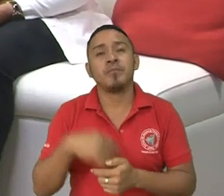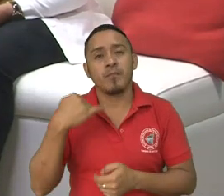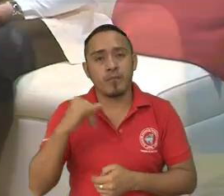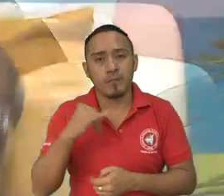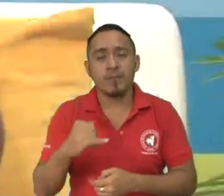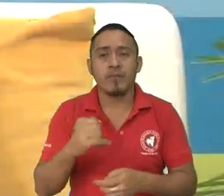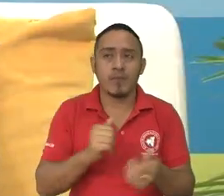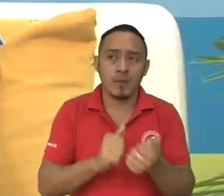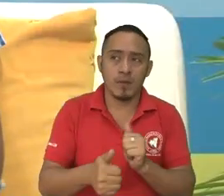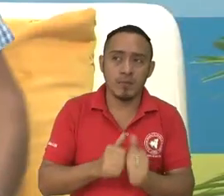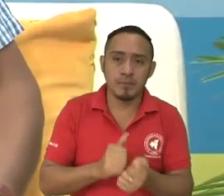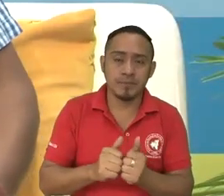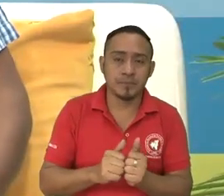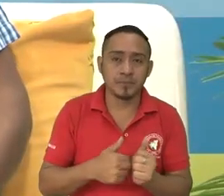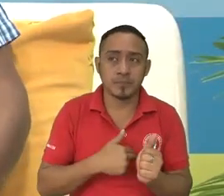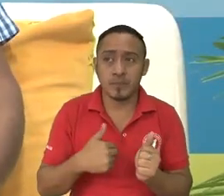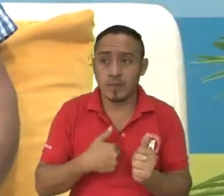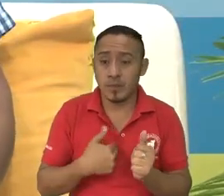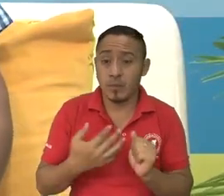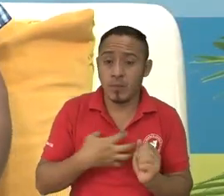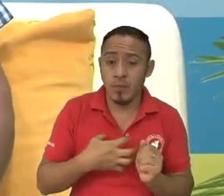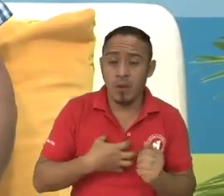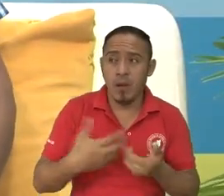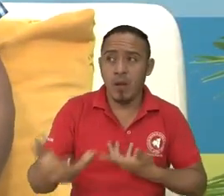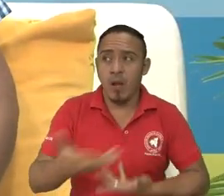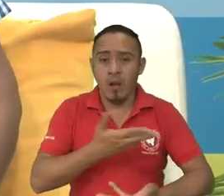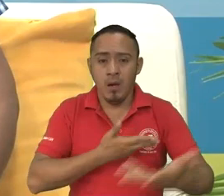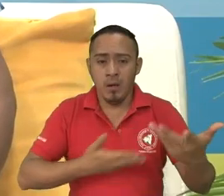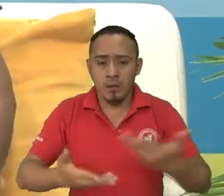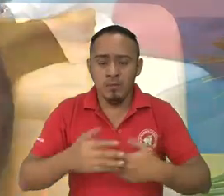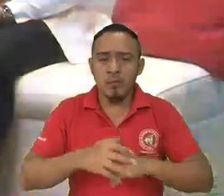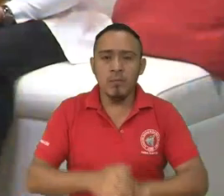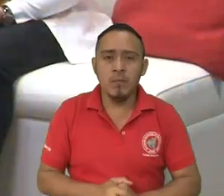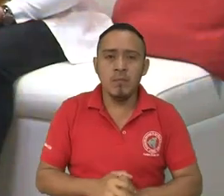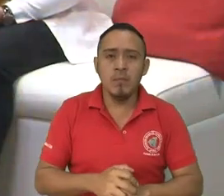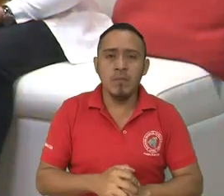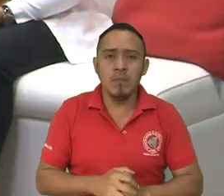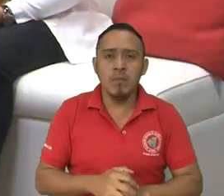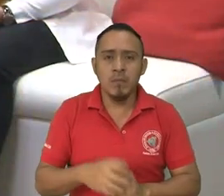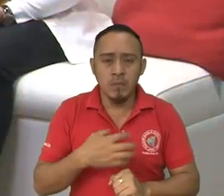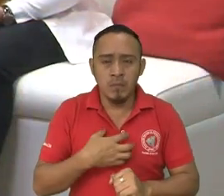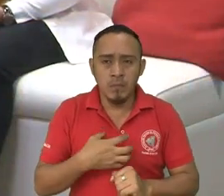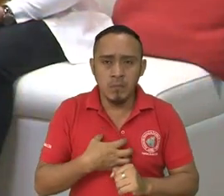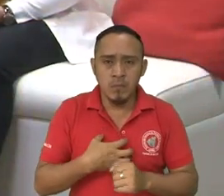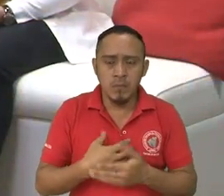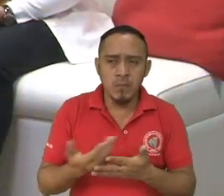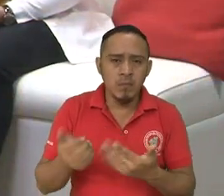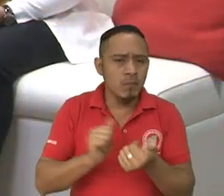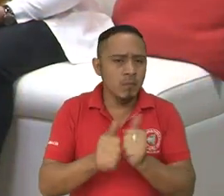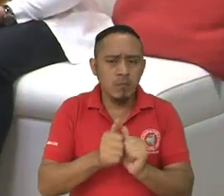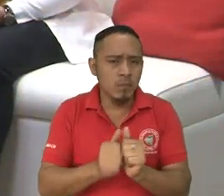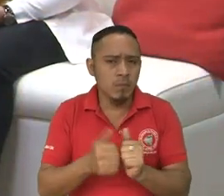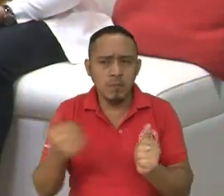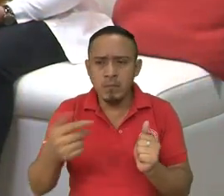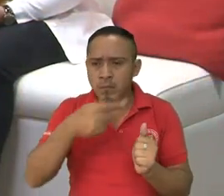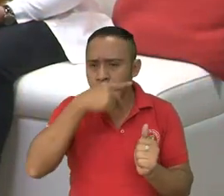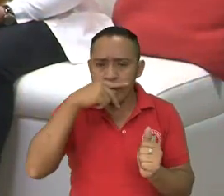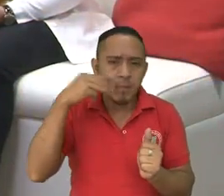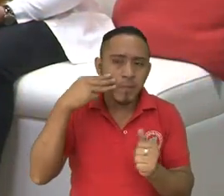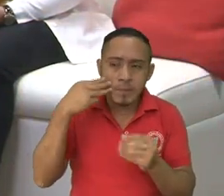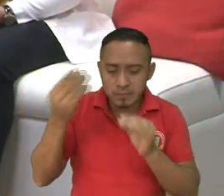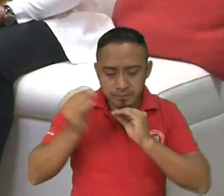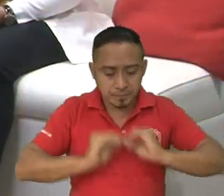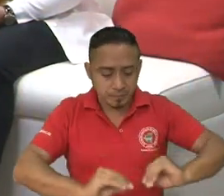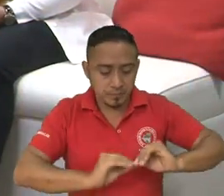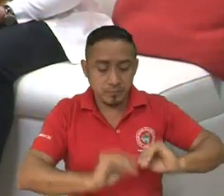Es muy bueno porque eso le crea confianza al niño. Y seguridad. ¿Verdad? Sí. ¿Qué tipo de deporte, por ejemplo, el padre puede inculcar para